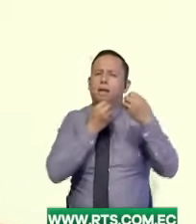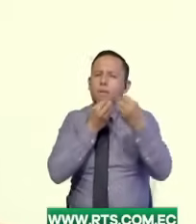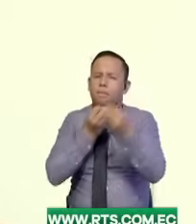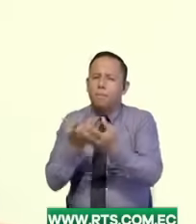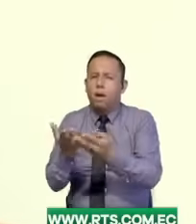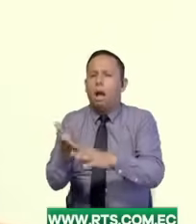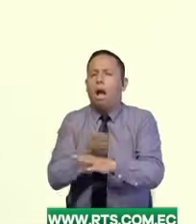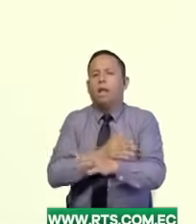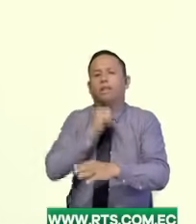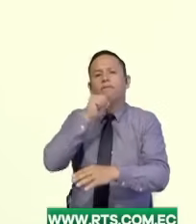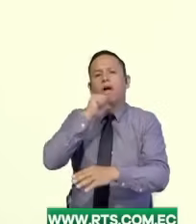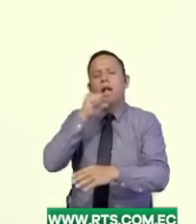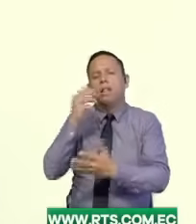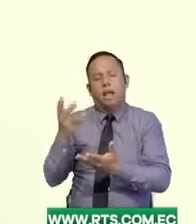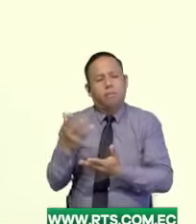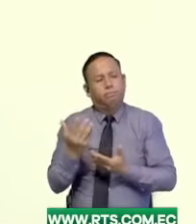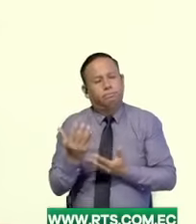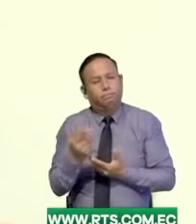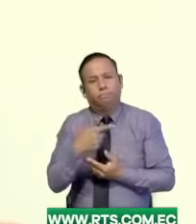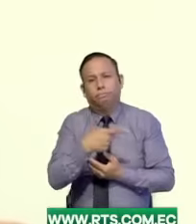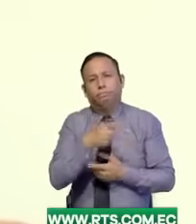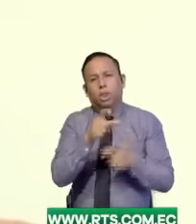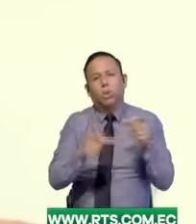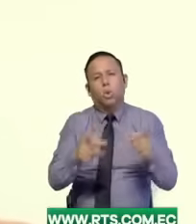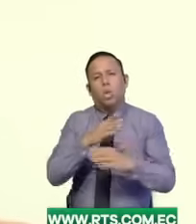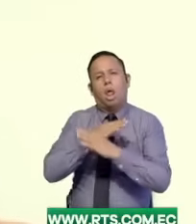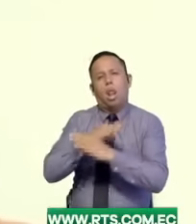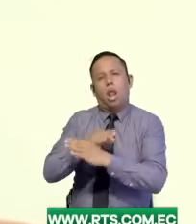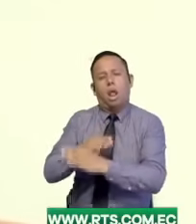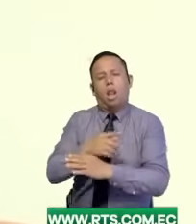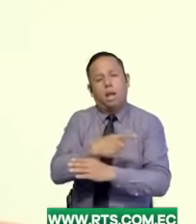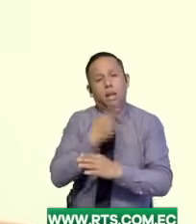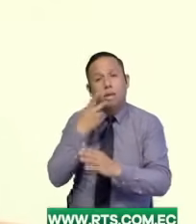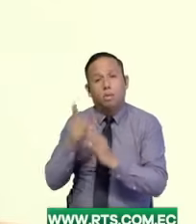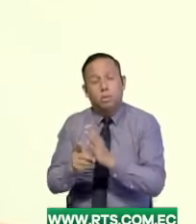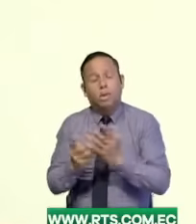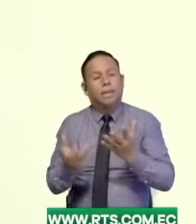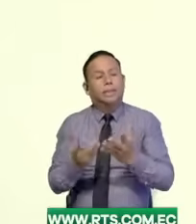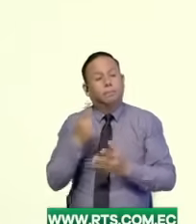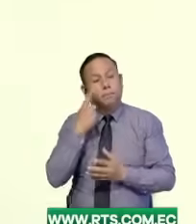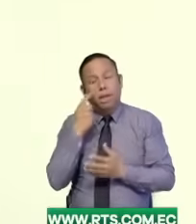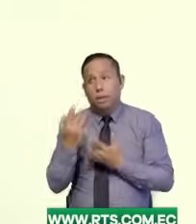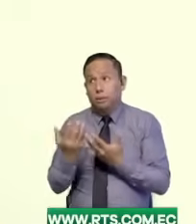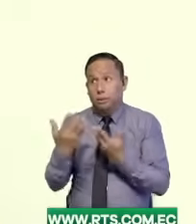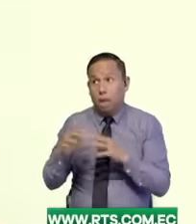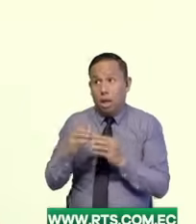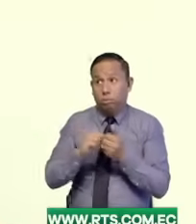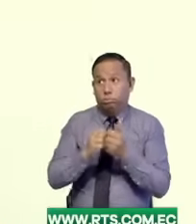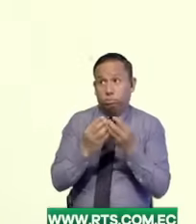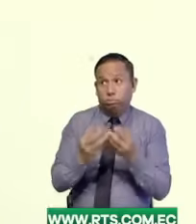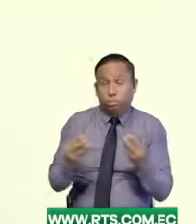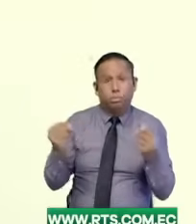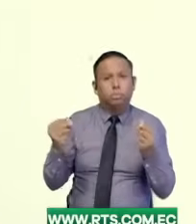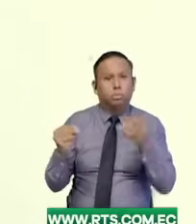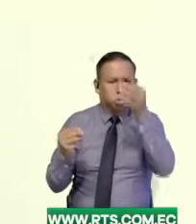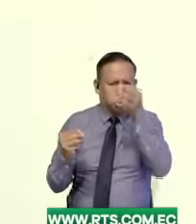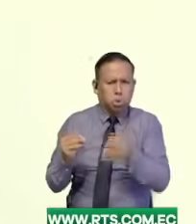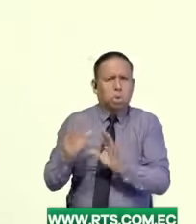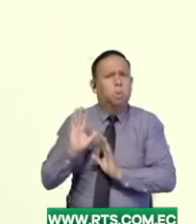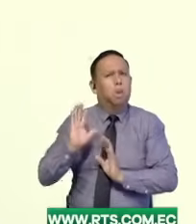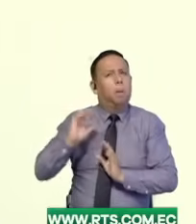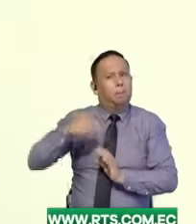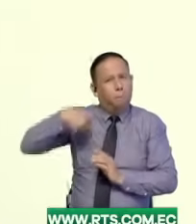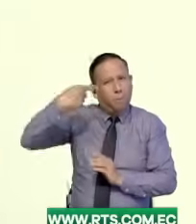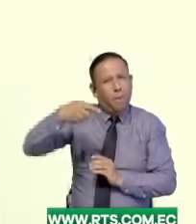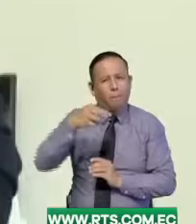a que por obvias razones teníamos esta acción de protección y queríamos ver primero qué iba a pasar con eso. Estoy casi segura de que este día miércoles ya